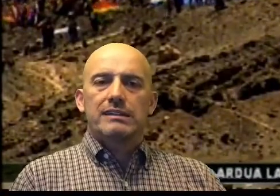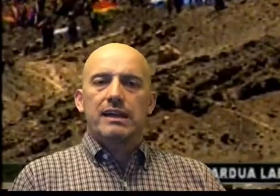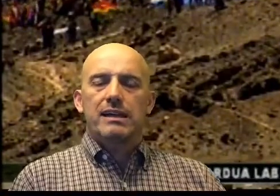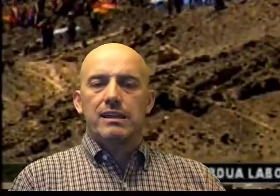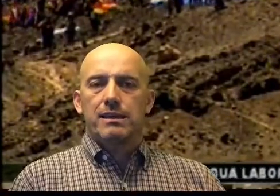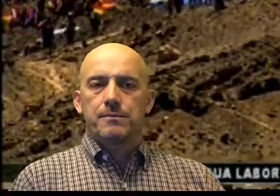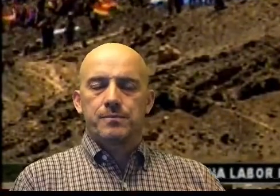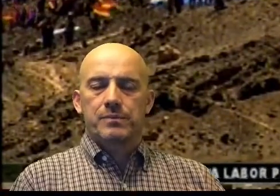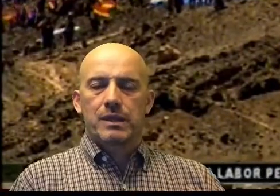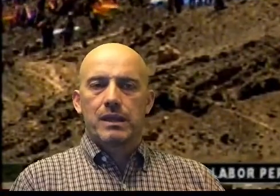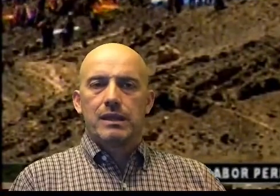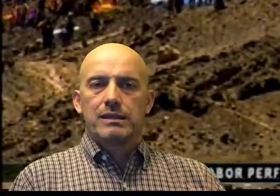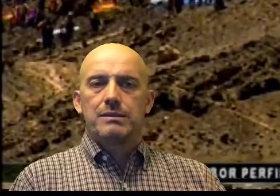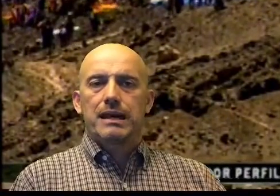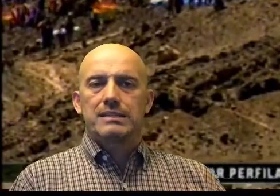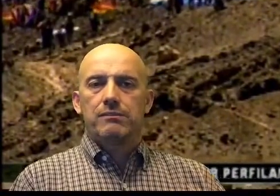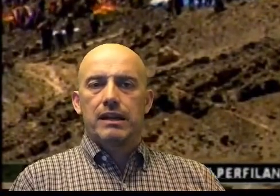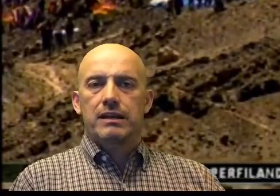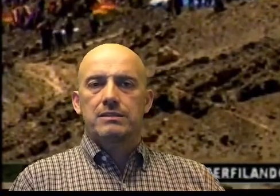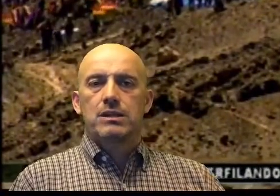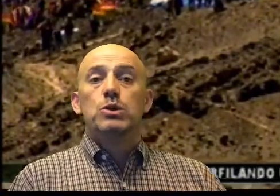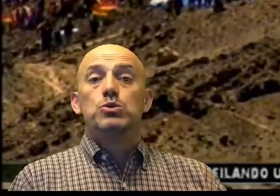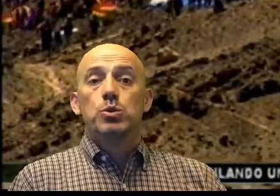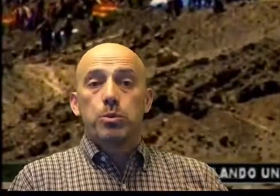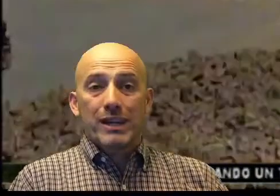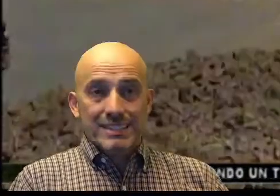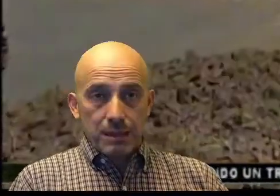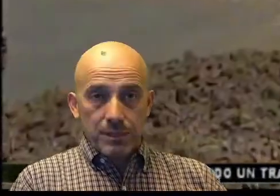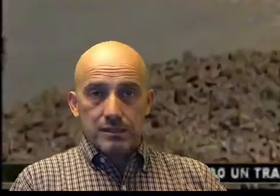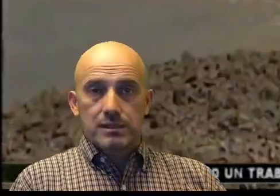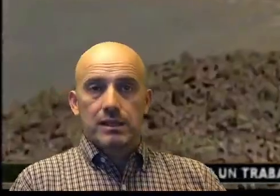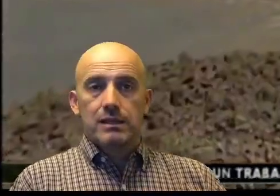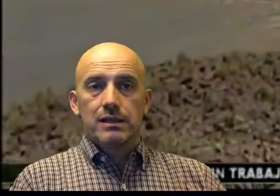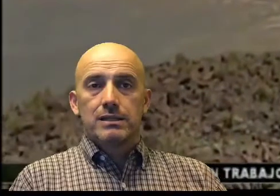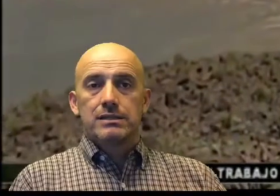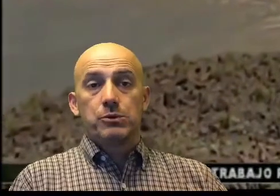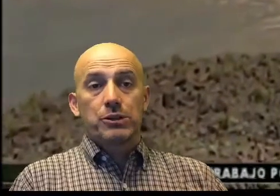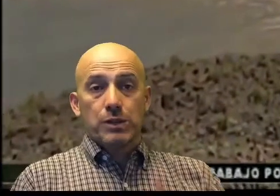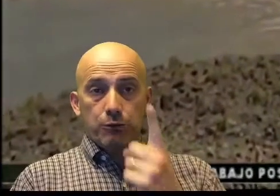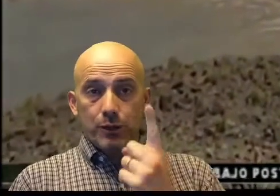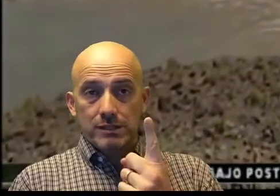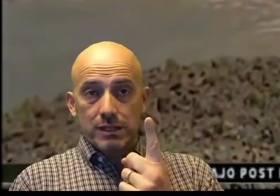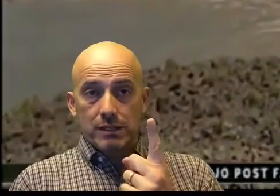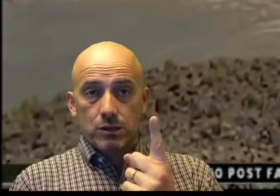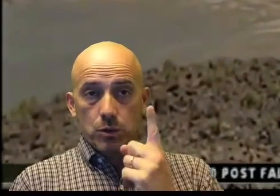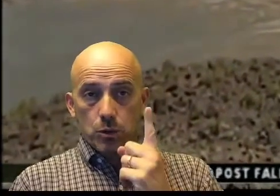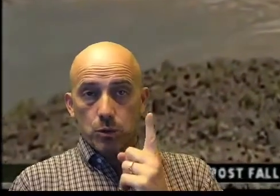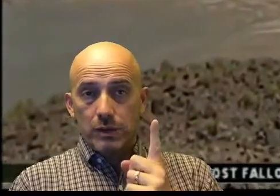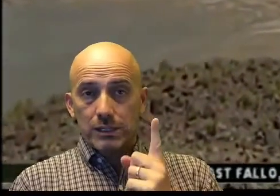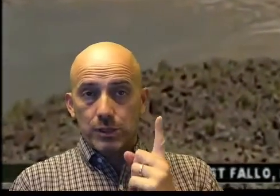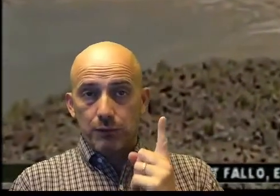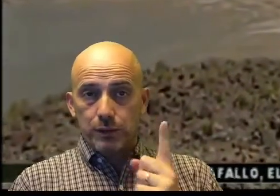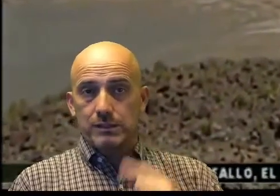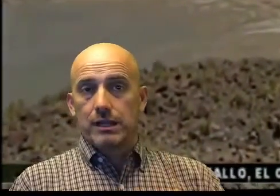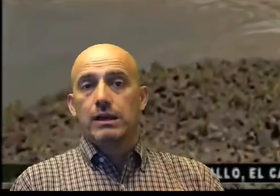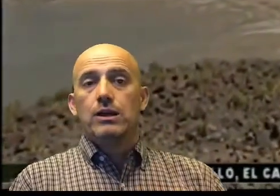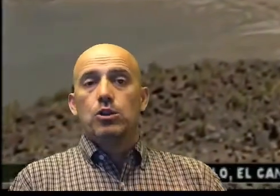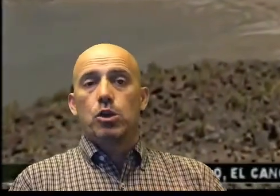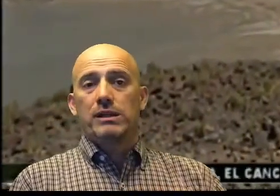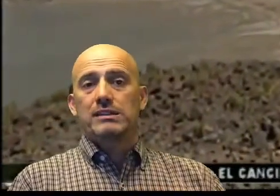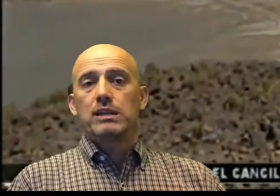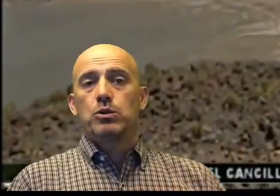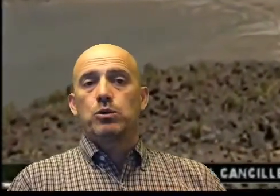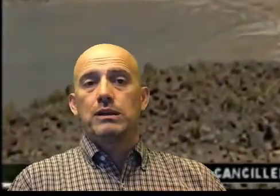esto es la batalla de manchas blancas supuestamente tiene una sola fuente una sola fuente